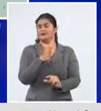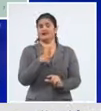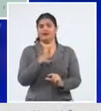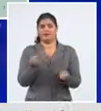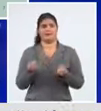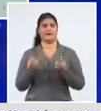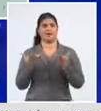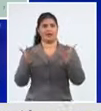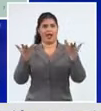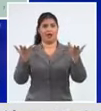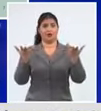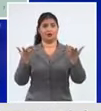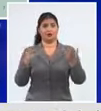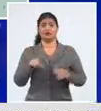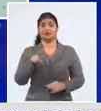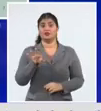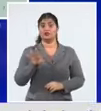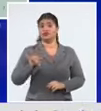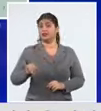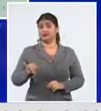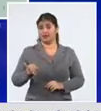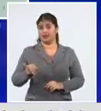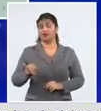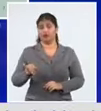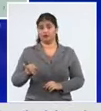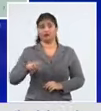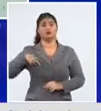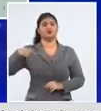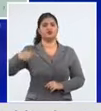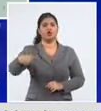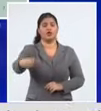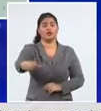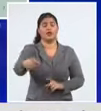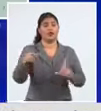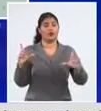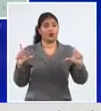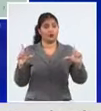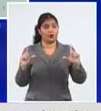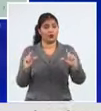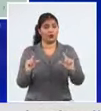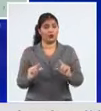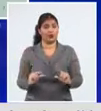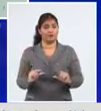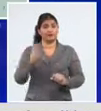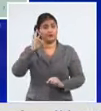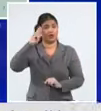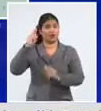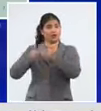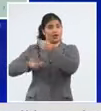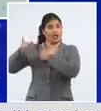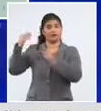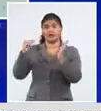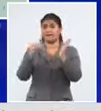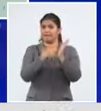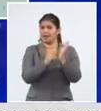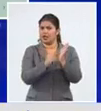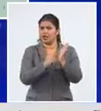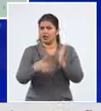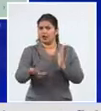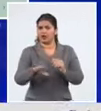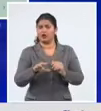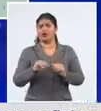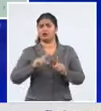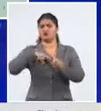realmente a uno lo sorprende. Y de la dispersión que tenían en 13 municipios, todavía dispersos, pero en 11 de